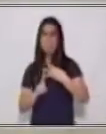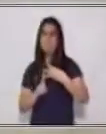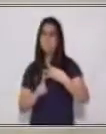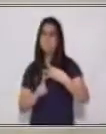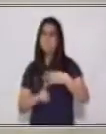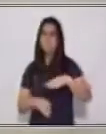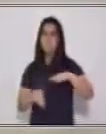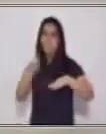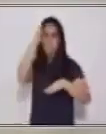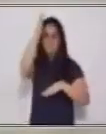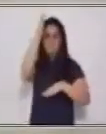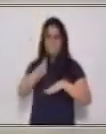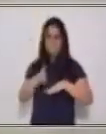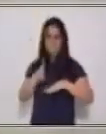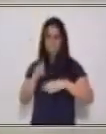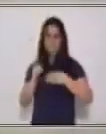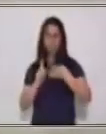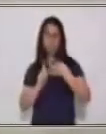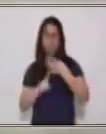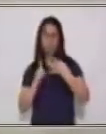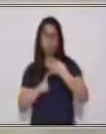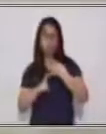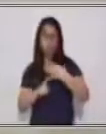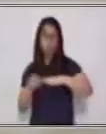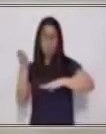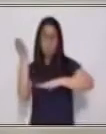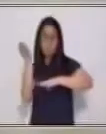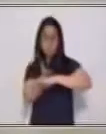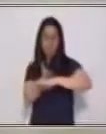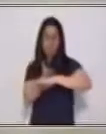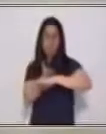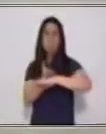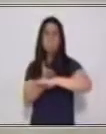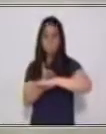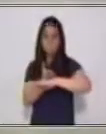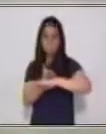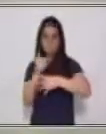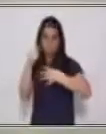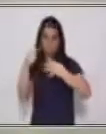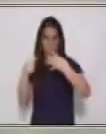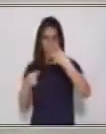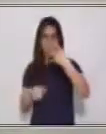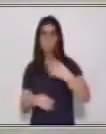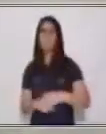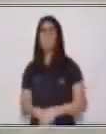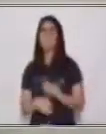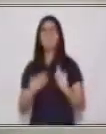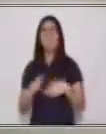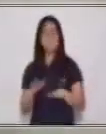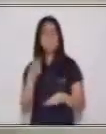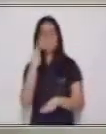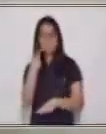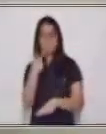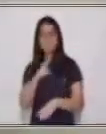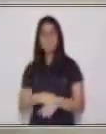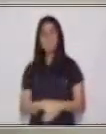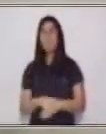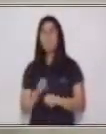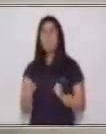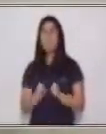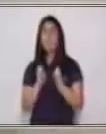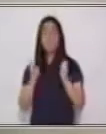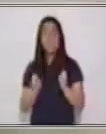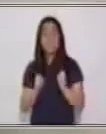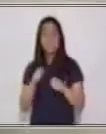pues se basa en las fórmulas generales. Vamos a detallar entonces circunferencia, un plano